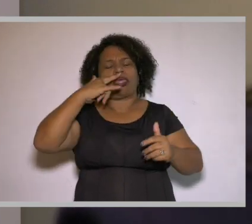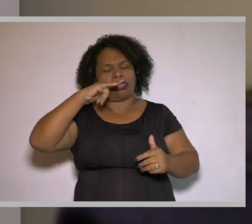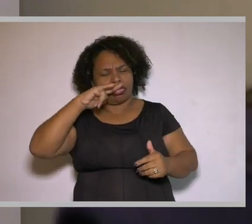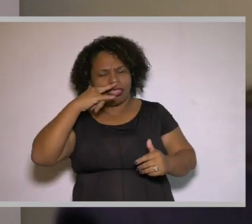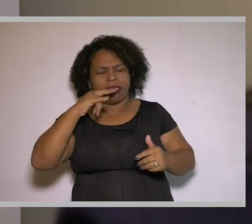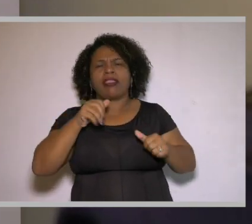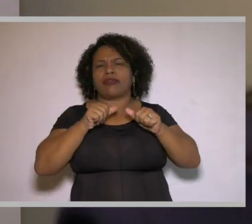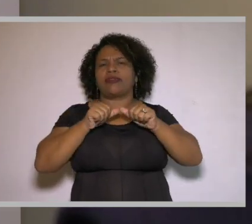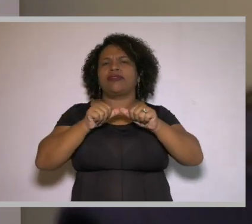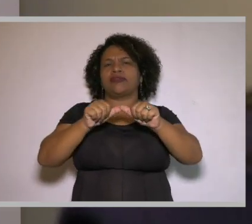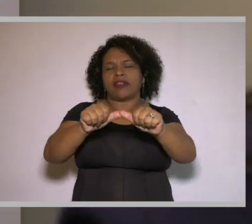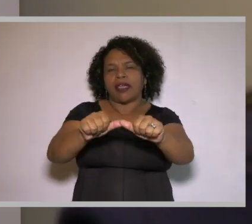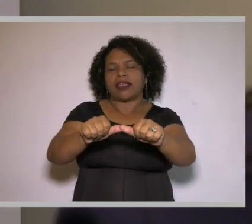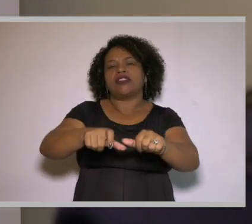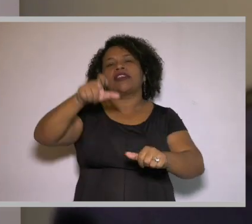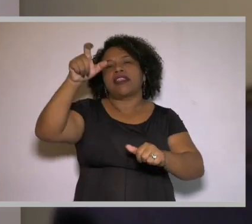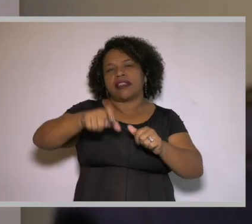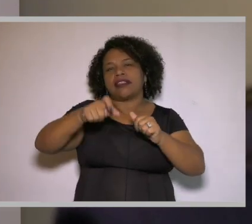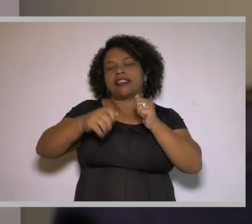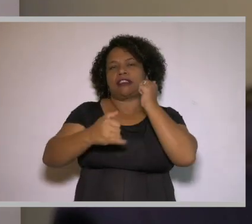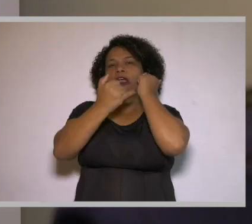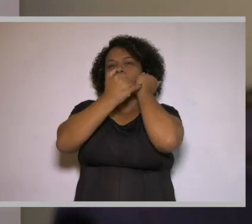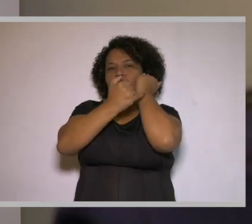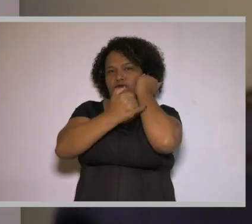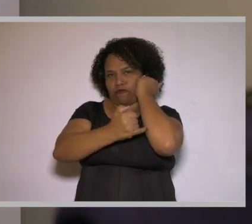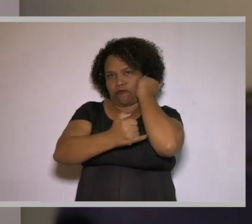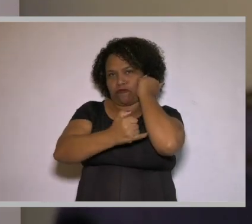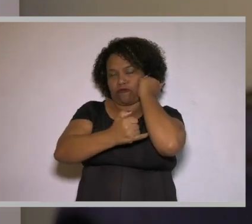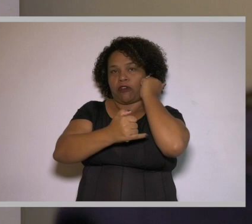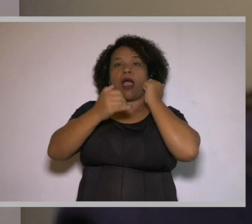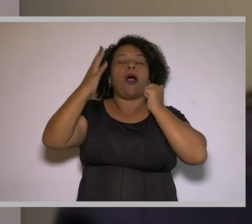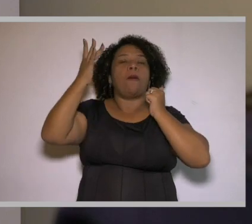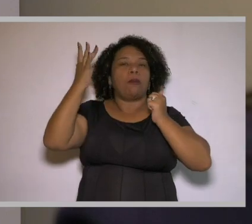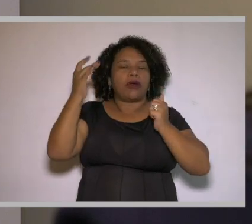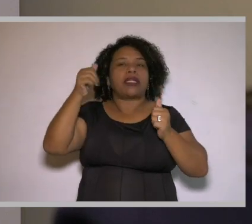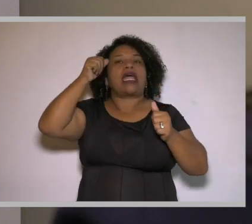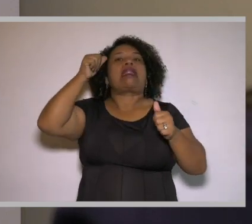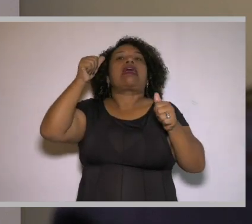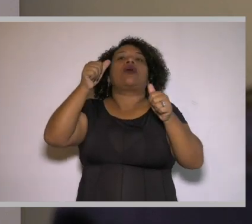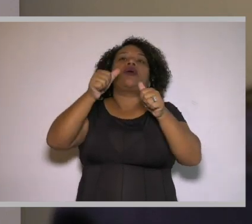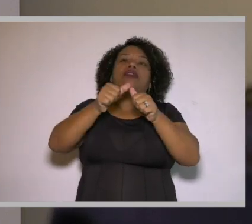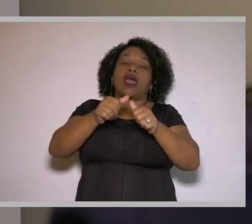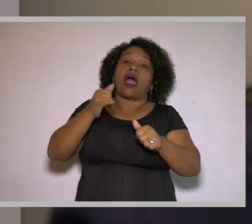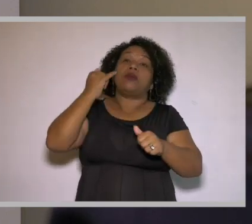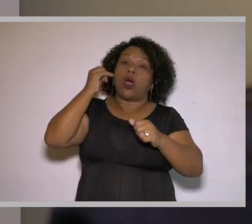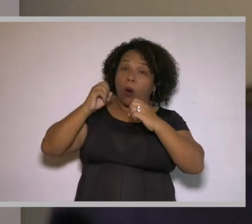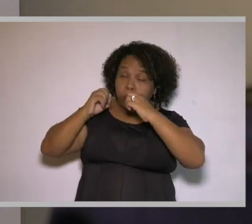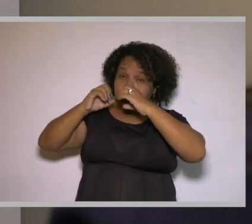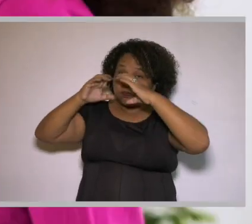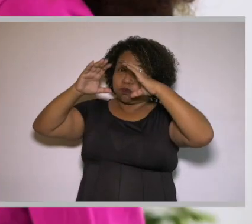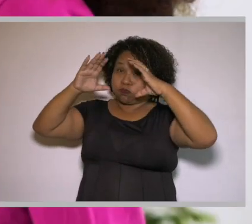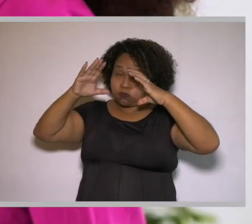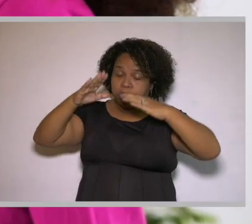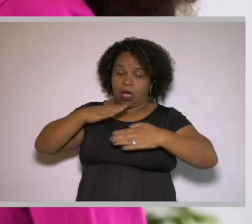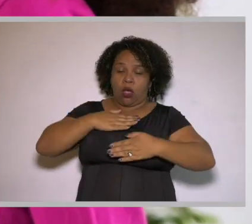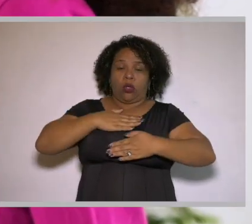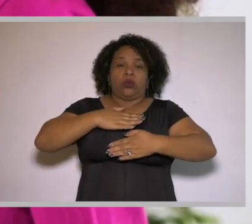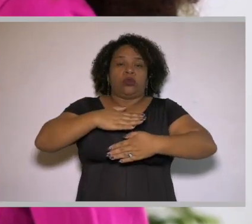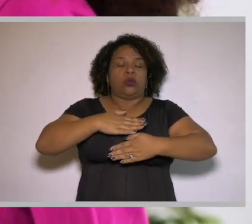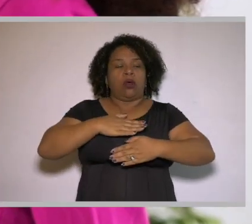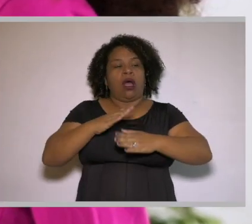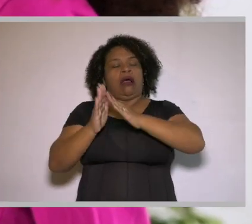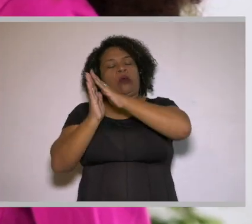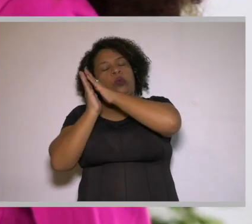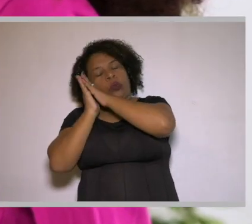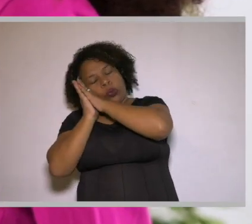desaparecer. Pero en algunos pacientes las adenoides no se van, persisten. Entonces en estos pacientes sí está indicada la cirugía. Si la